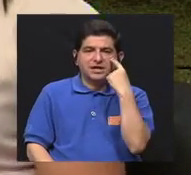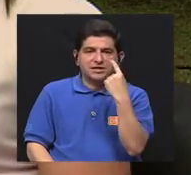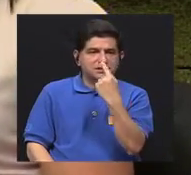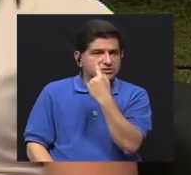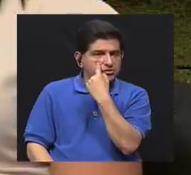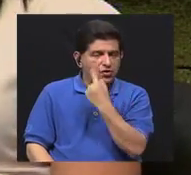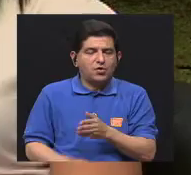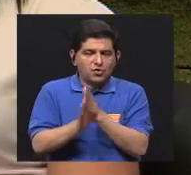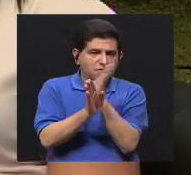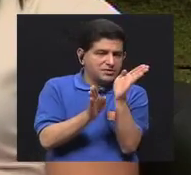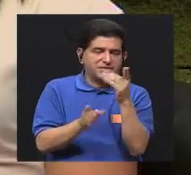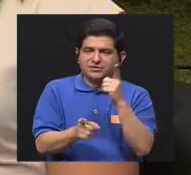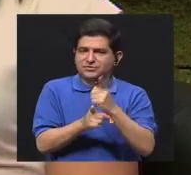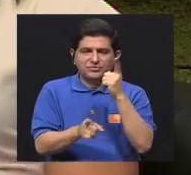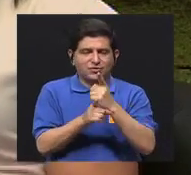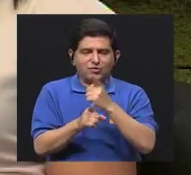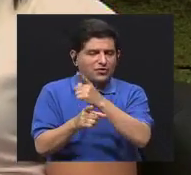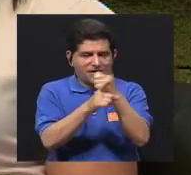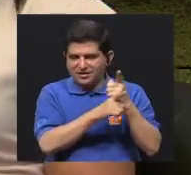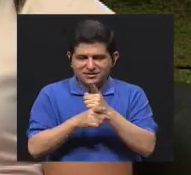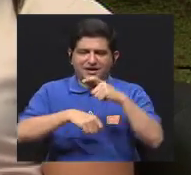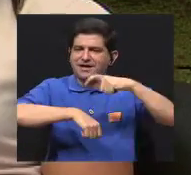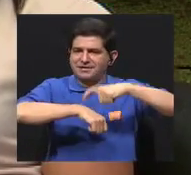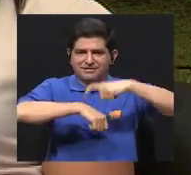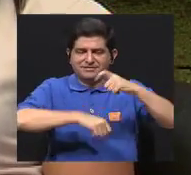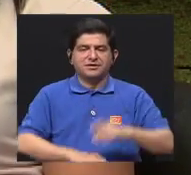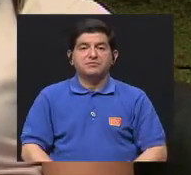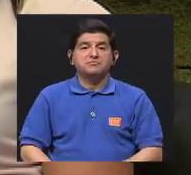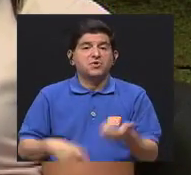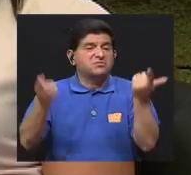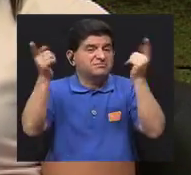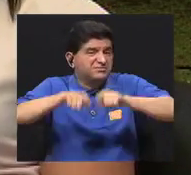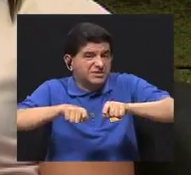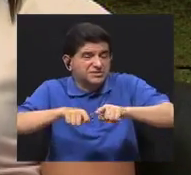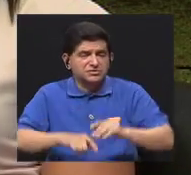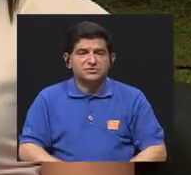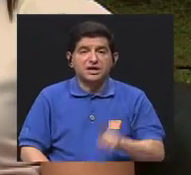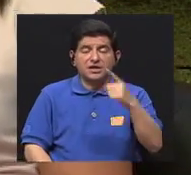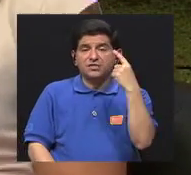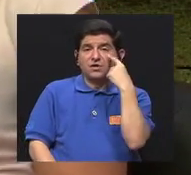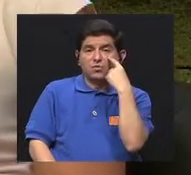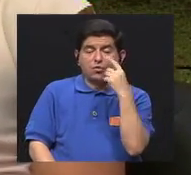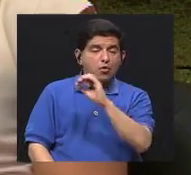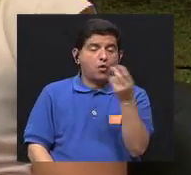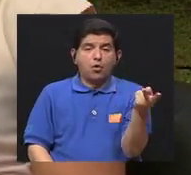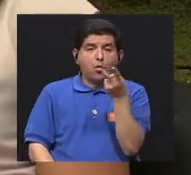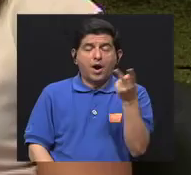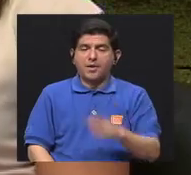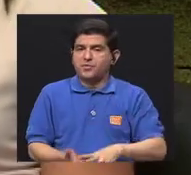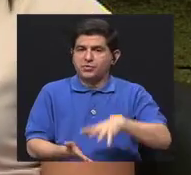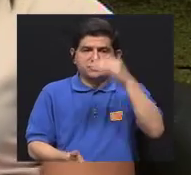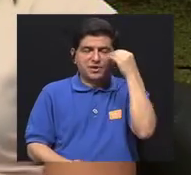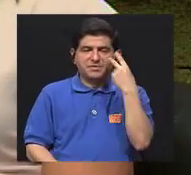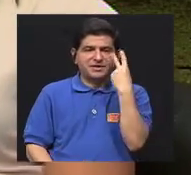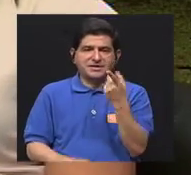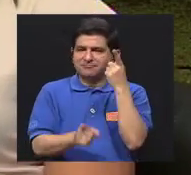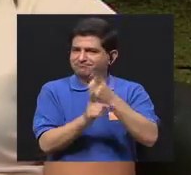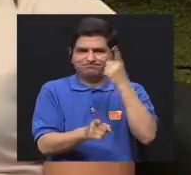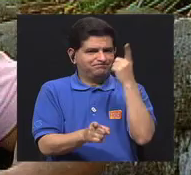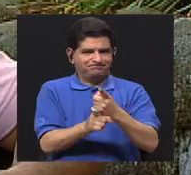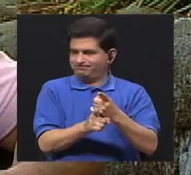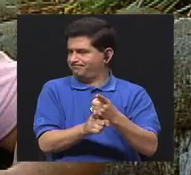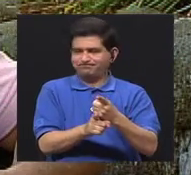no fueron corregidos a tiempo. En estos casos lo que ocurre es que un ojo o los dos no aprenden a ver